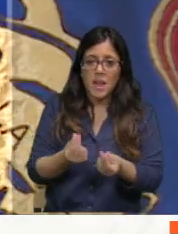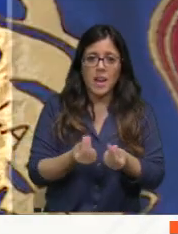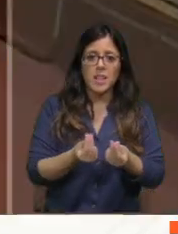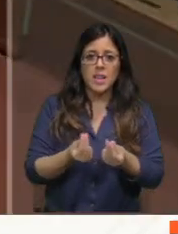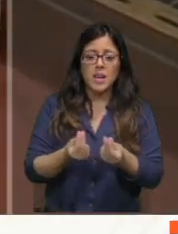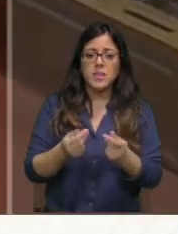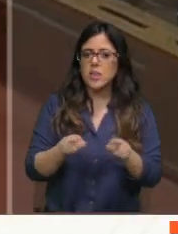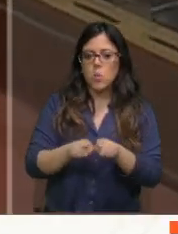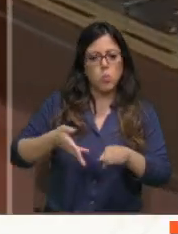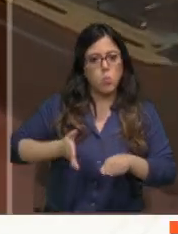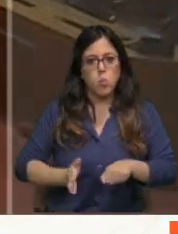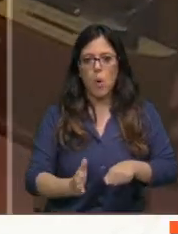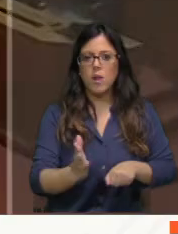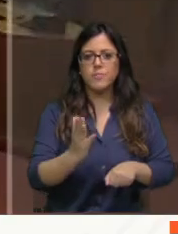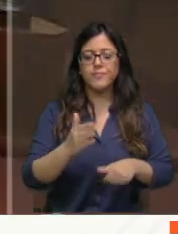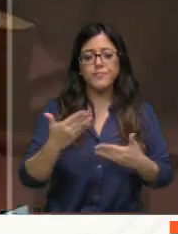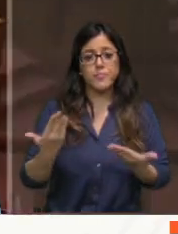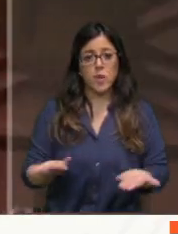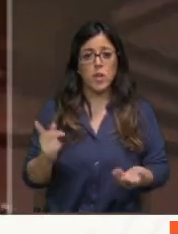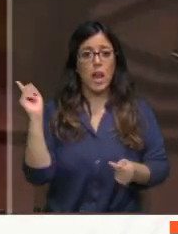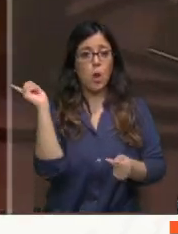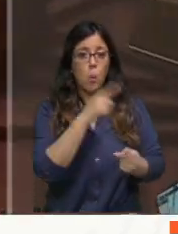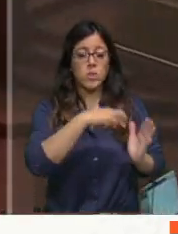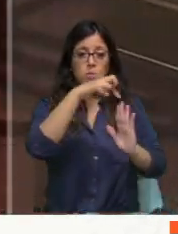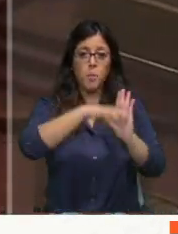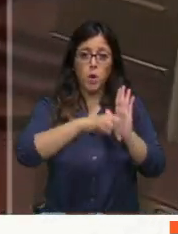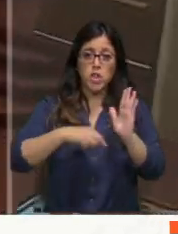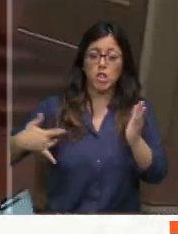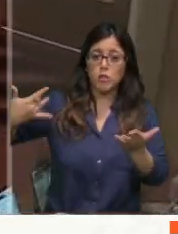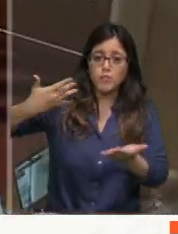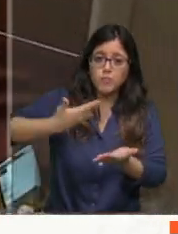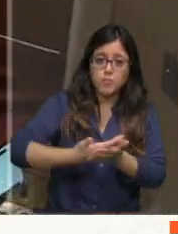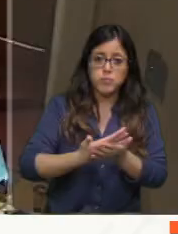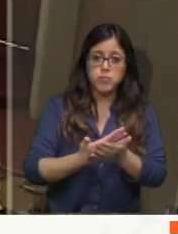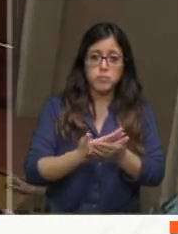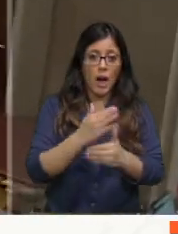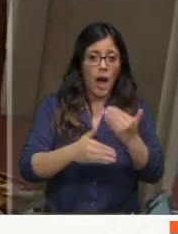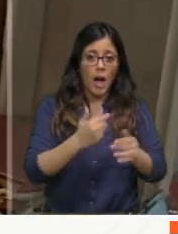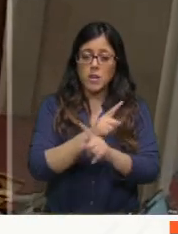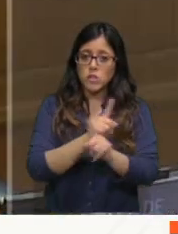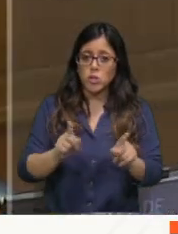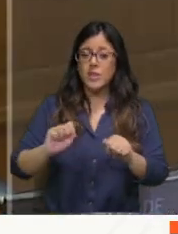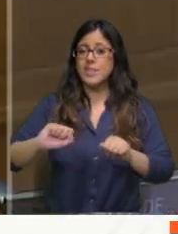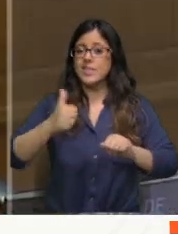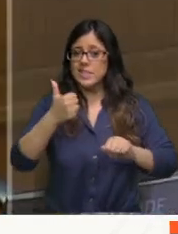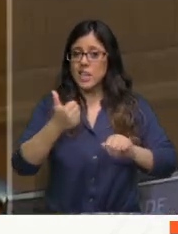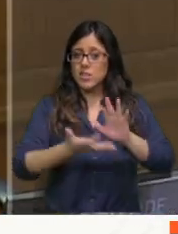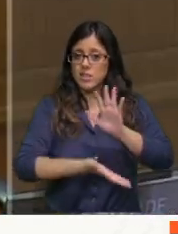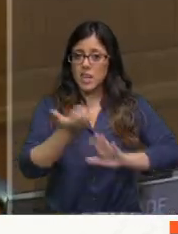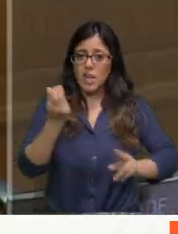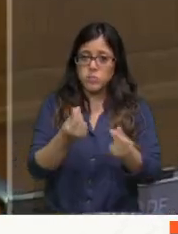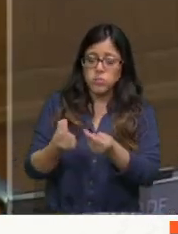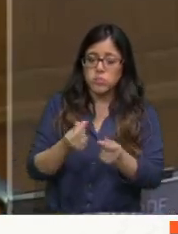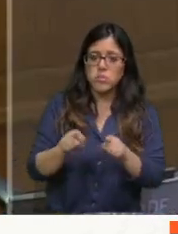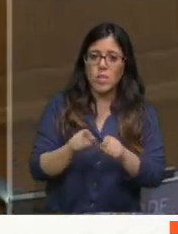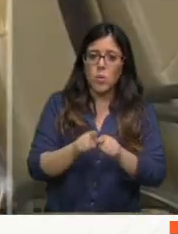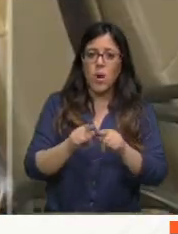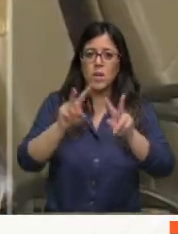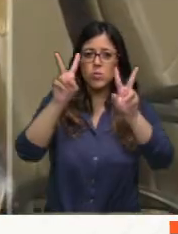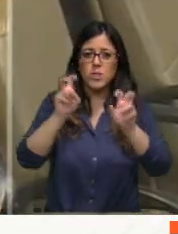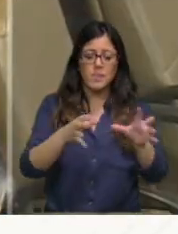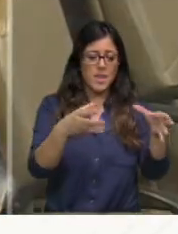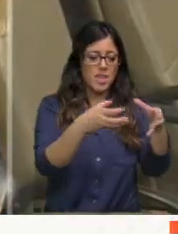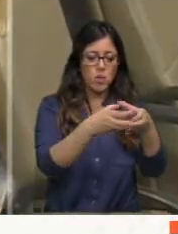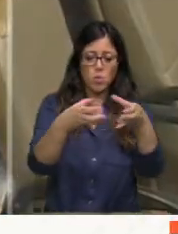va a seguir abierta Pese a que los últimos proyectos No han prosperado para muchos el sexto retiro revivir al fantasma de un oficialismo dividido